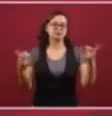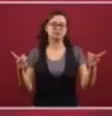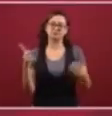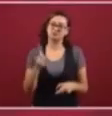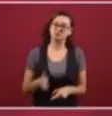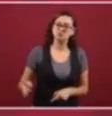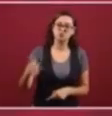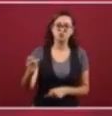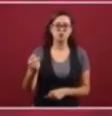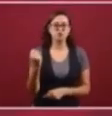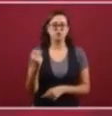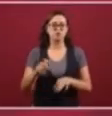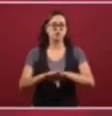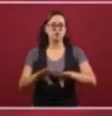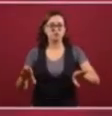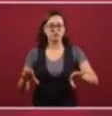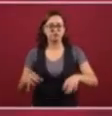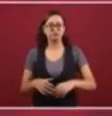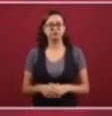democrático.